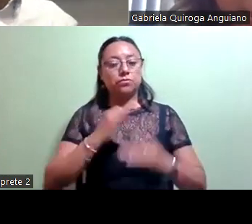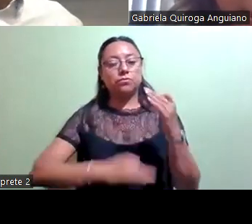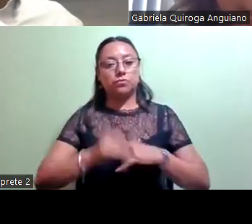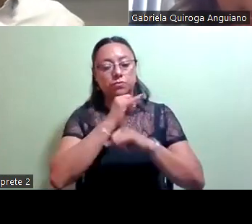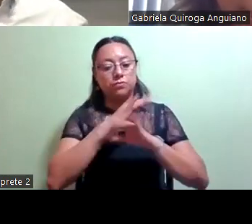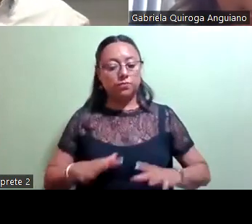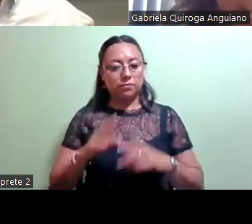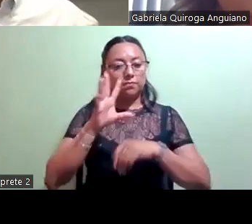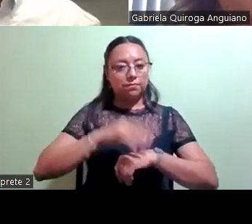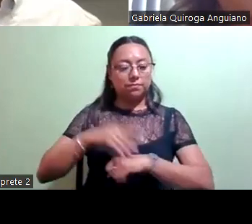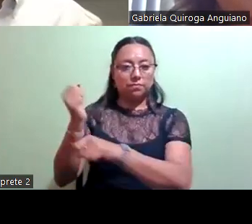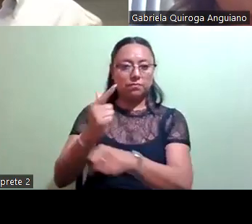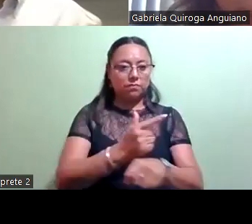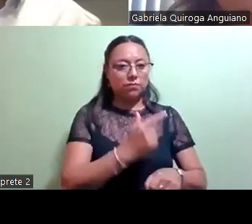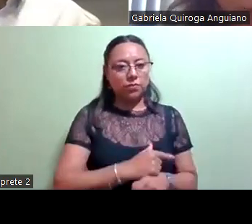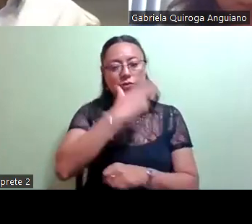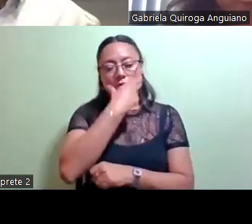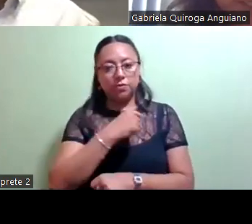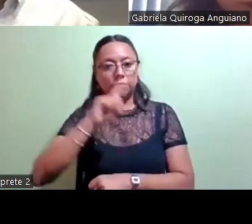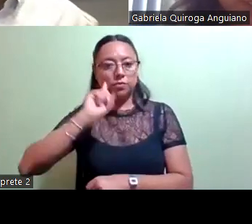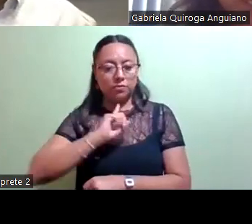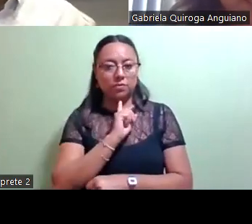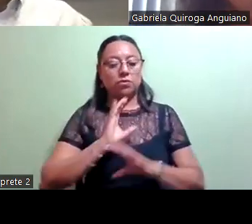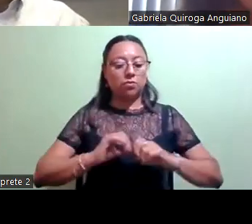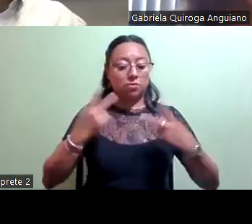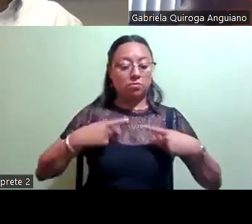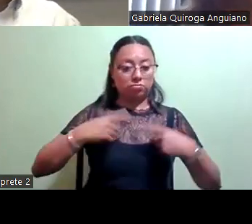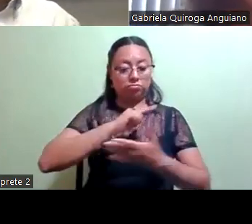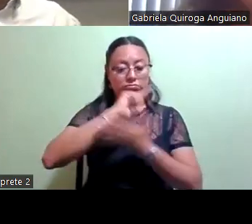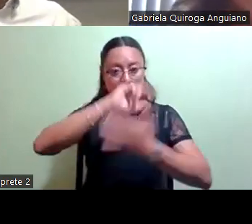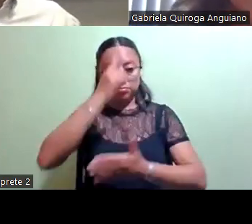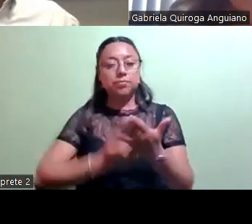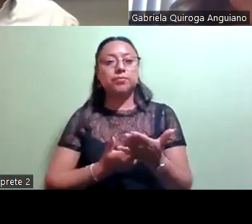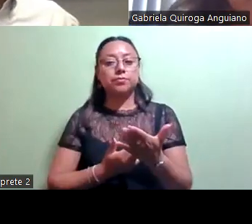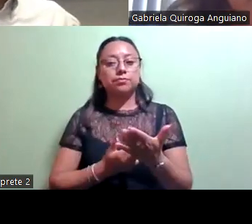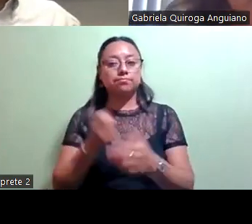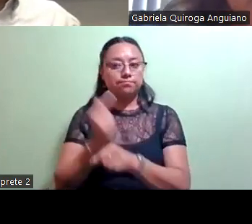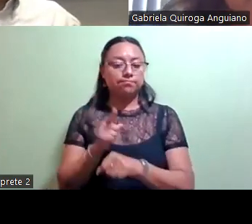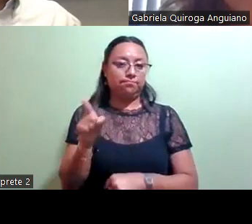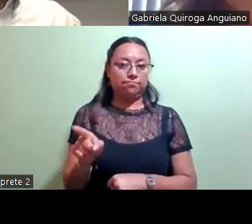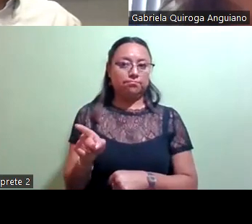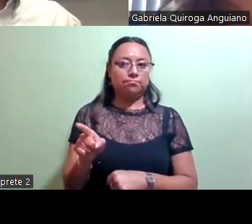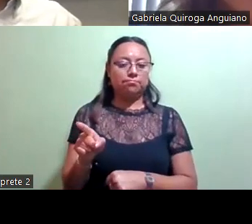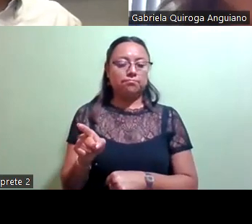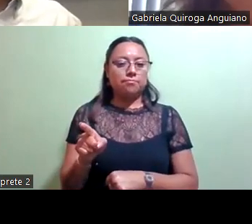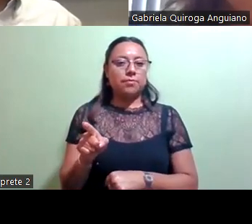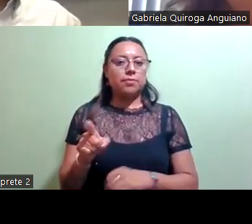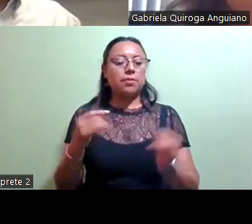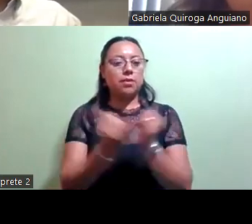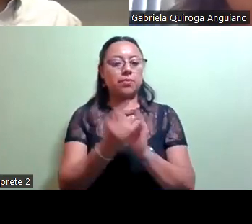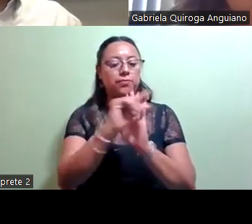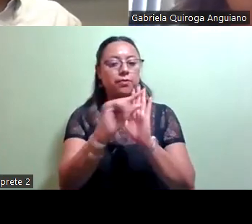identificar a los presuntos infractores. Y la